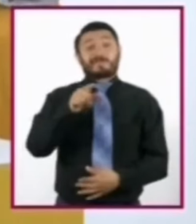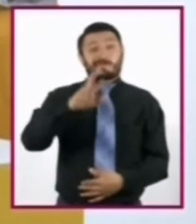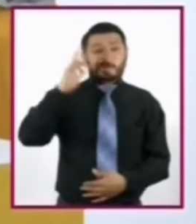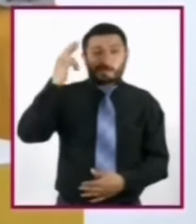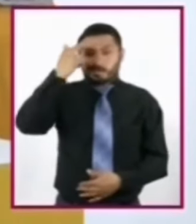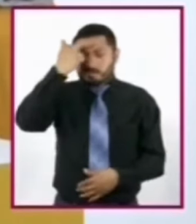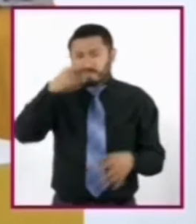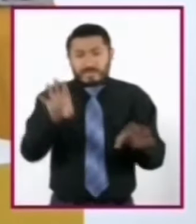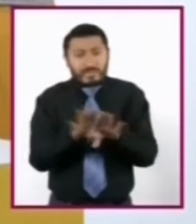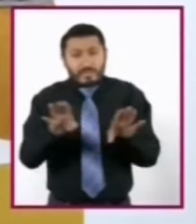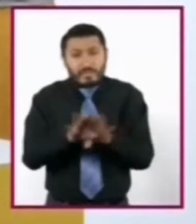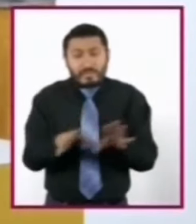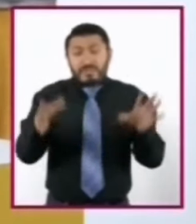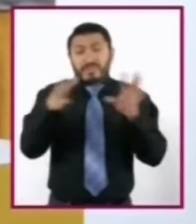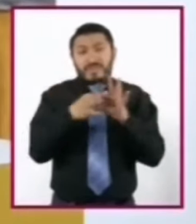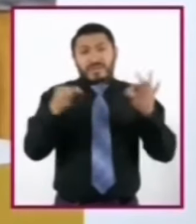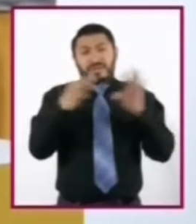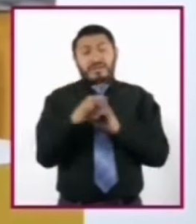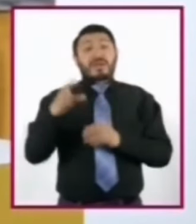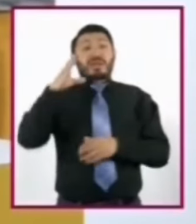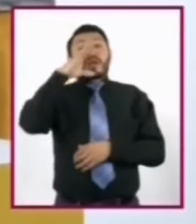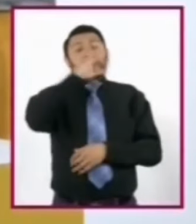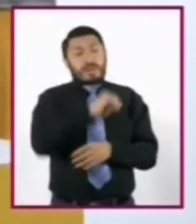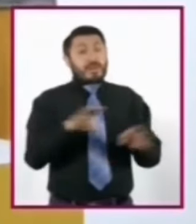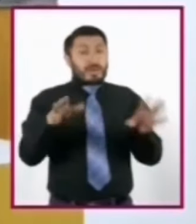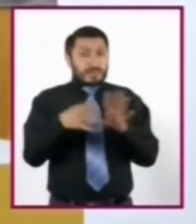¿Recuerdas cómo se define el calor en física?